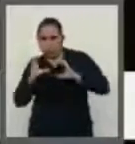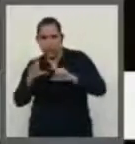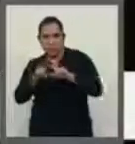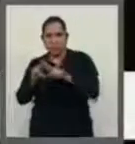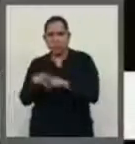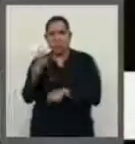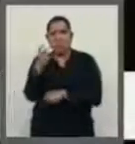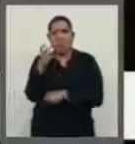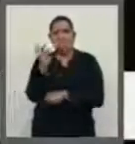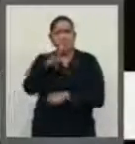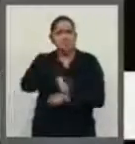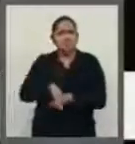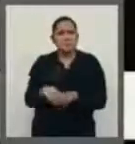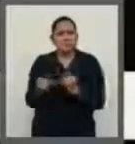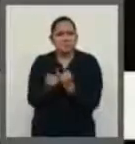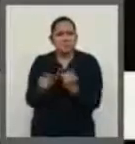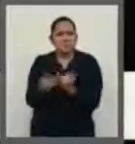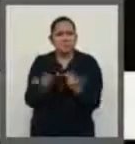La Constitución dice